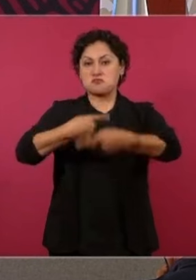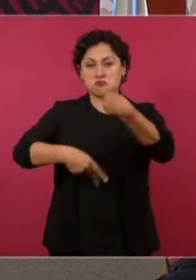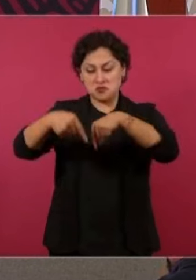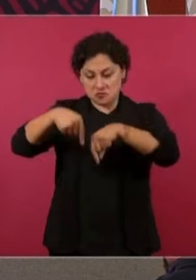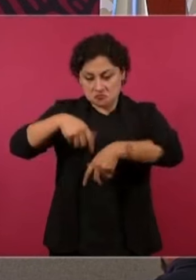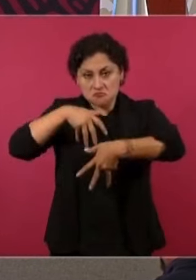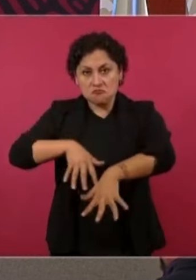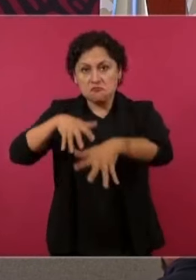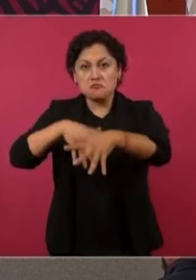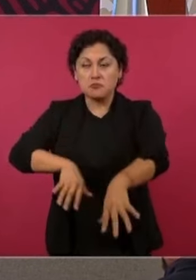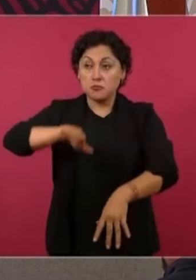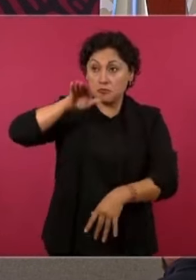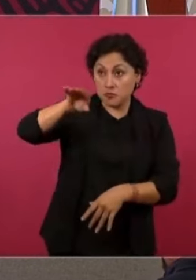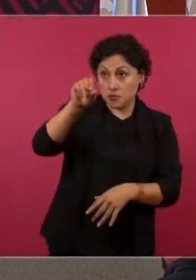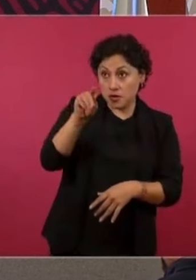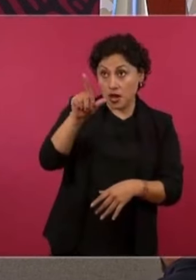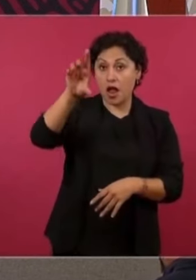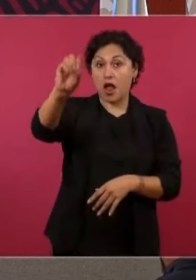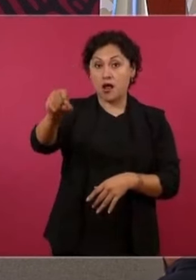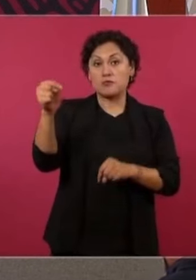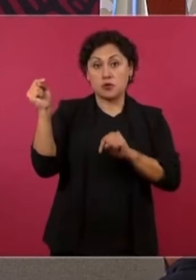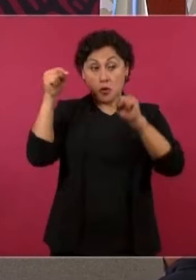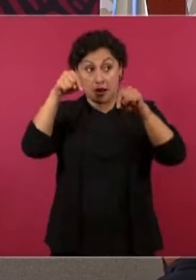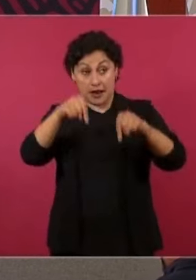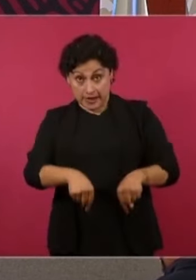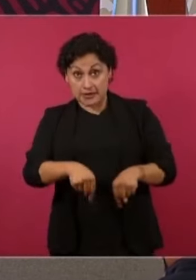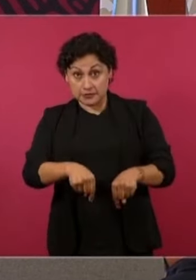AMLO, esto también es un complot.